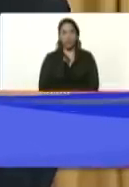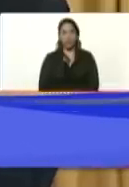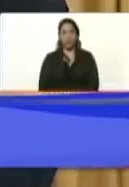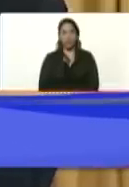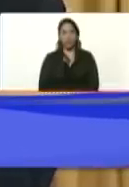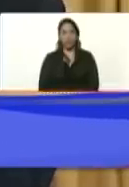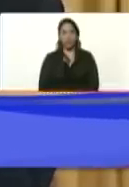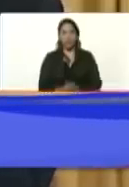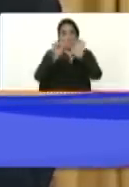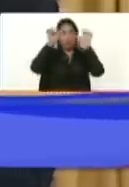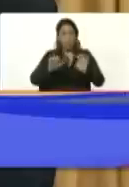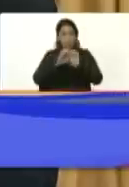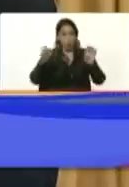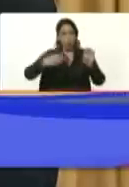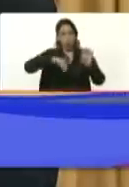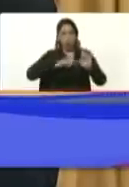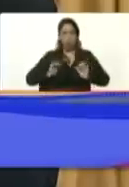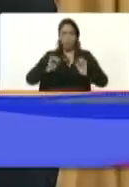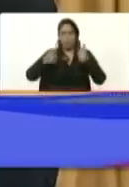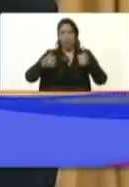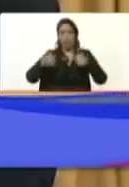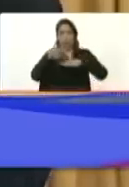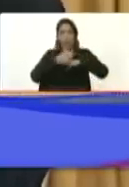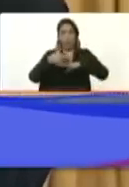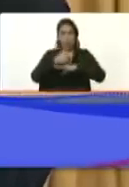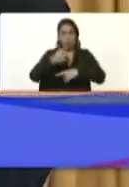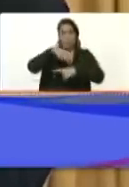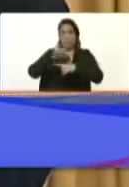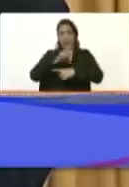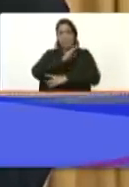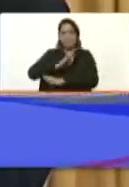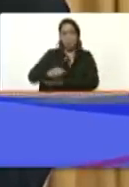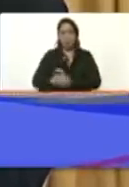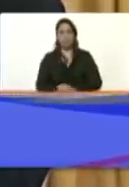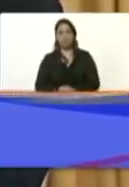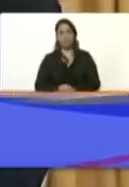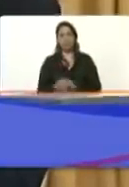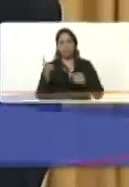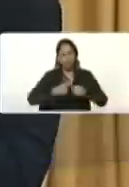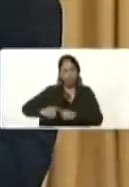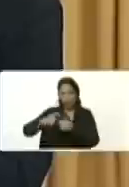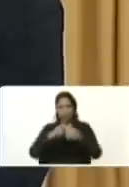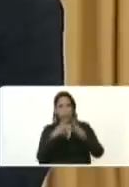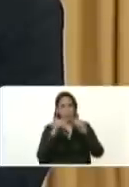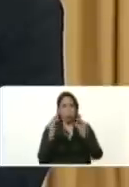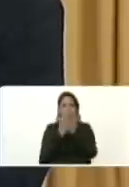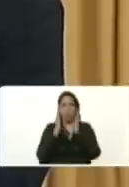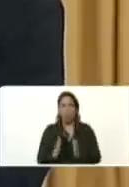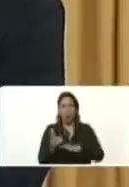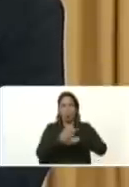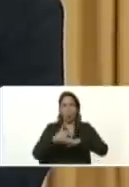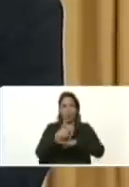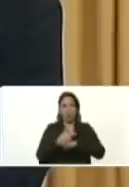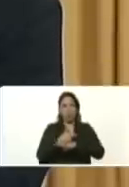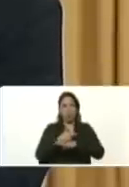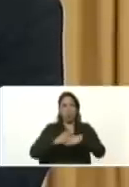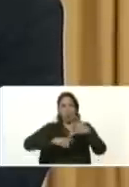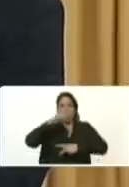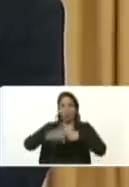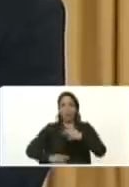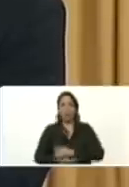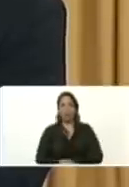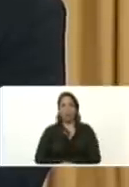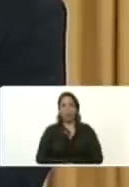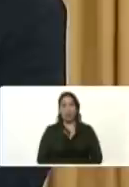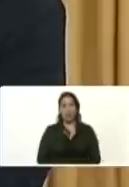sistema educativo desde que llegamos a la gobernación la primera instrucción que usted nos dio fue incorporar todas las escuelas de la gobernación en el programa de alimentación escolar